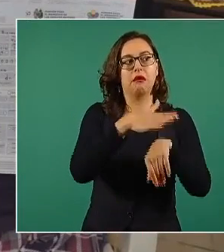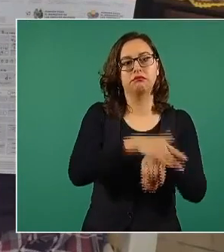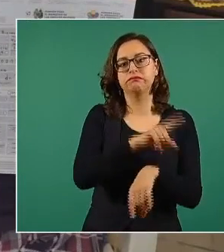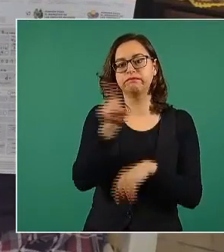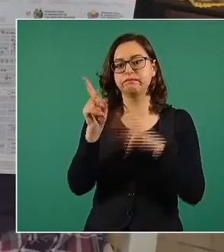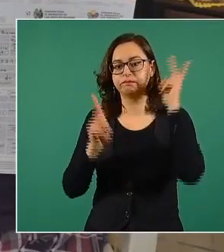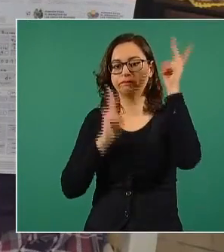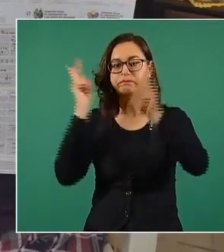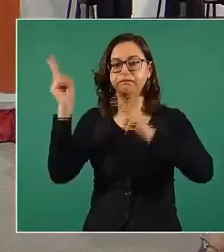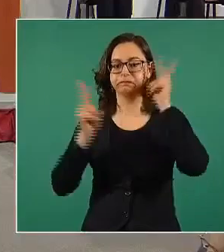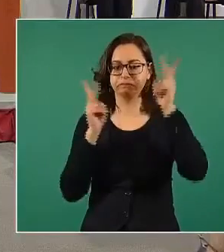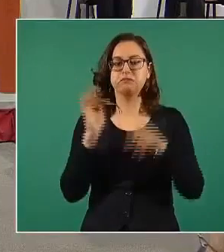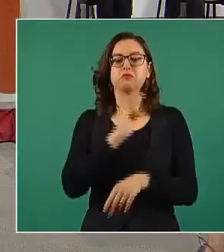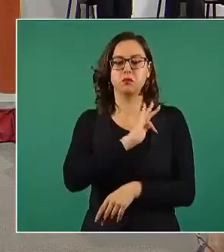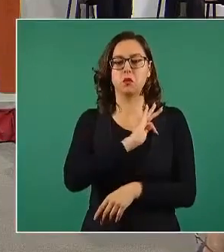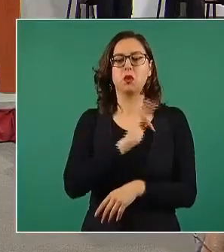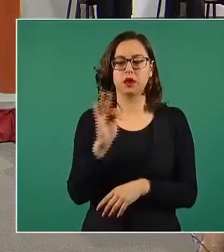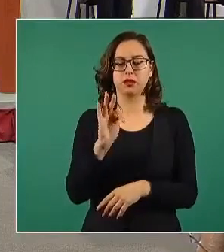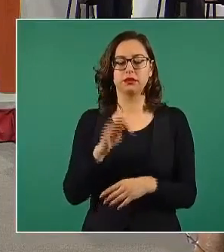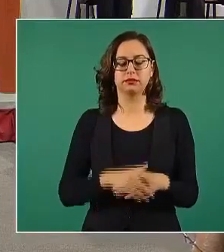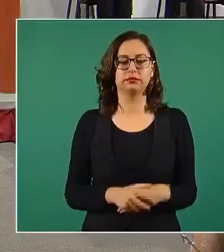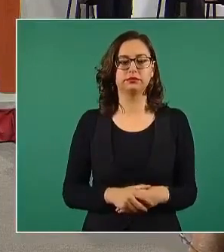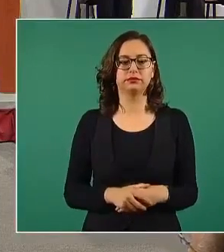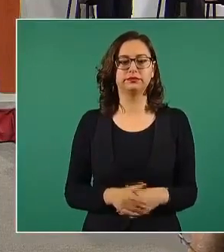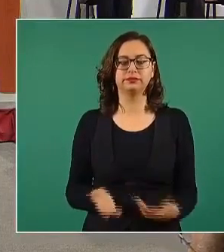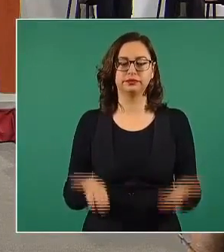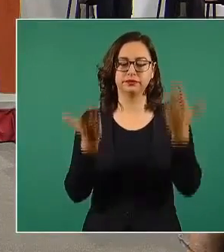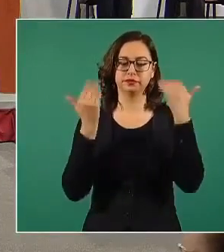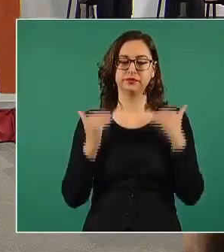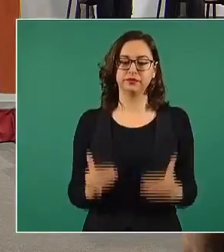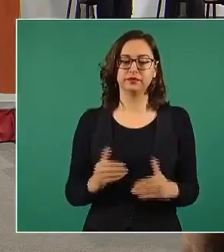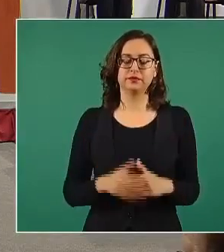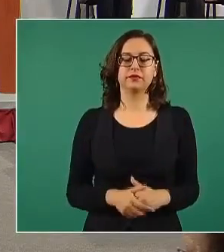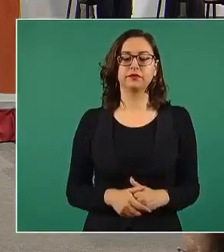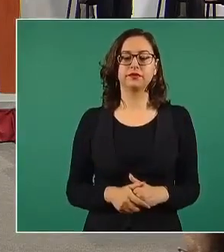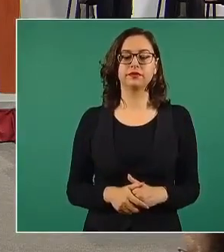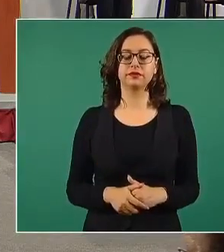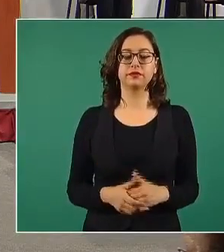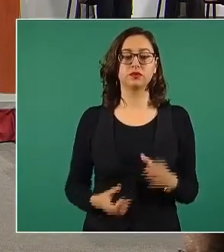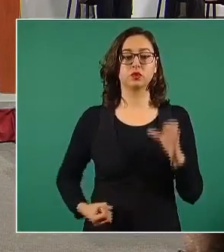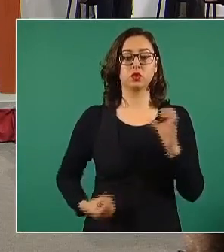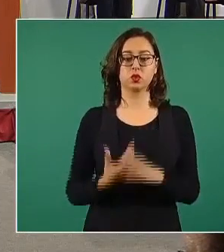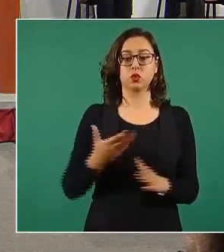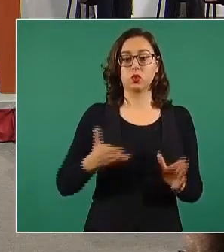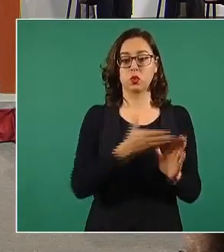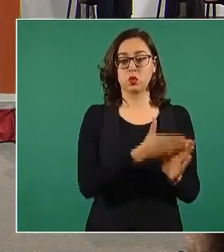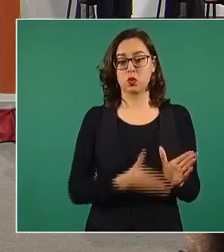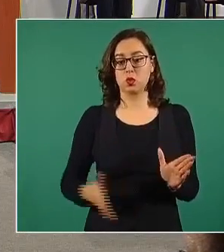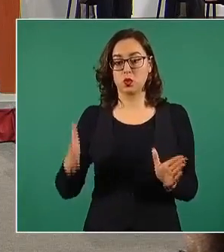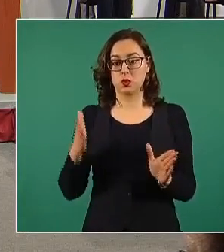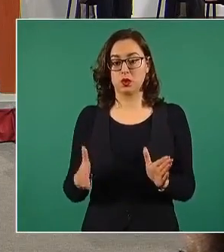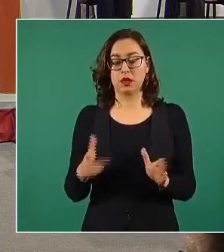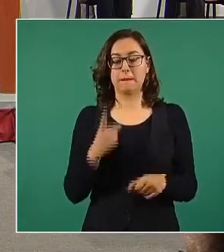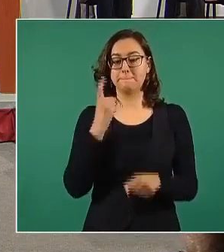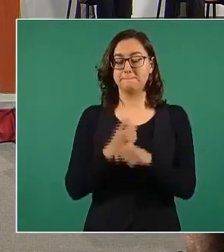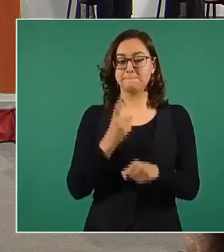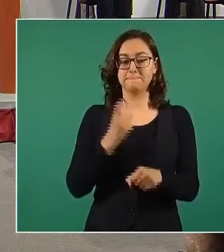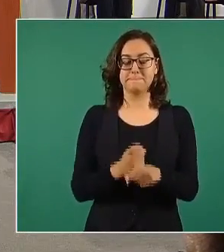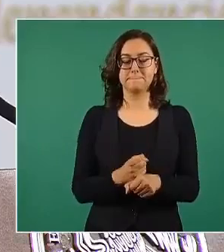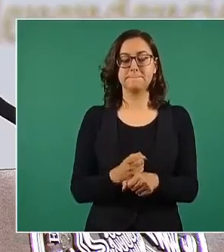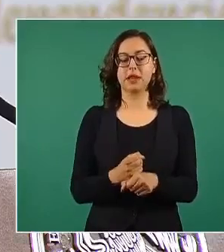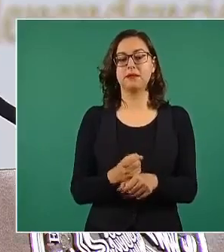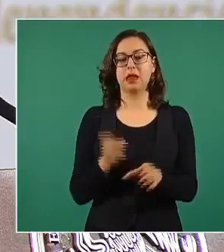requieren. Adelante. ¿Cómo vamos en términos generales en esta etapa? Es la primera etapa de una de las